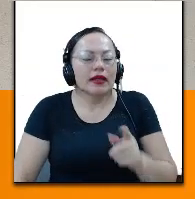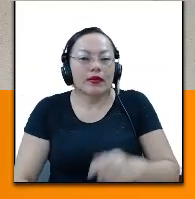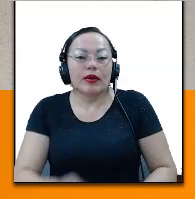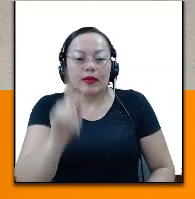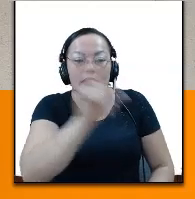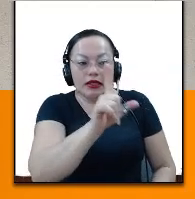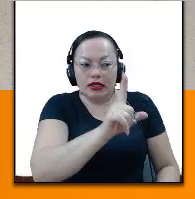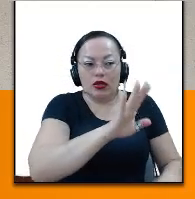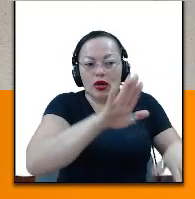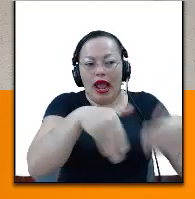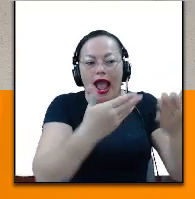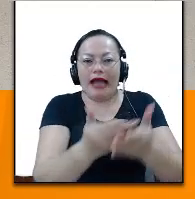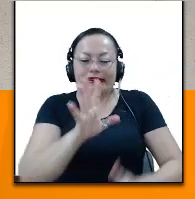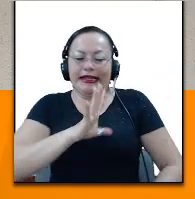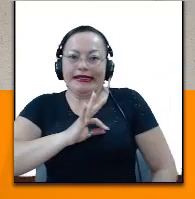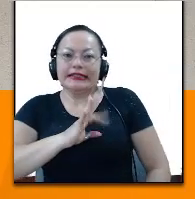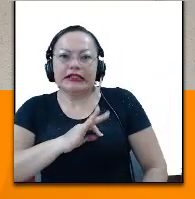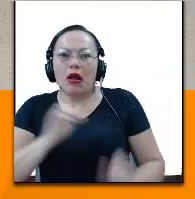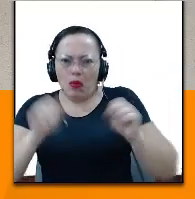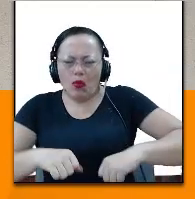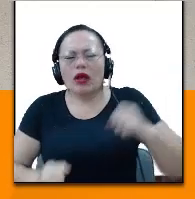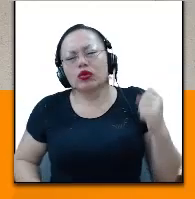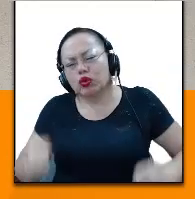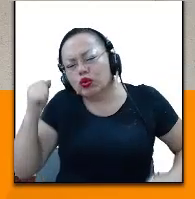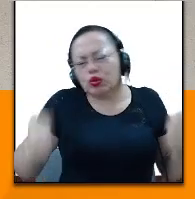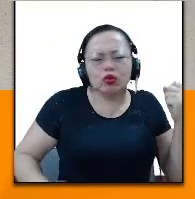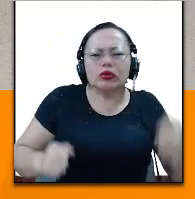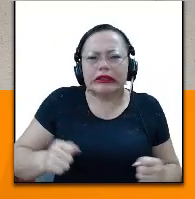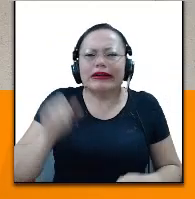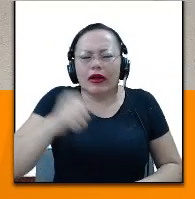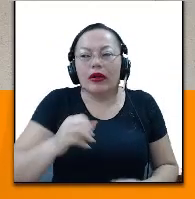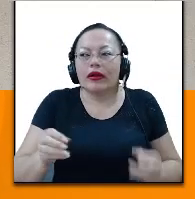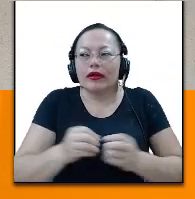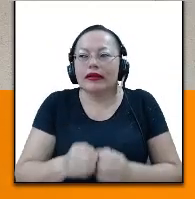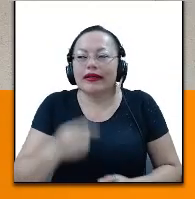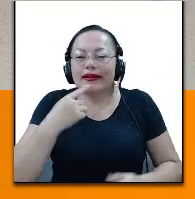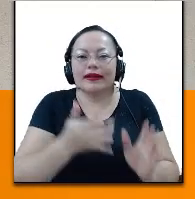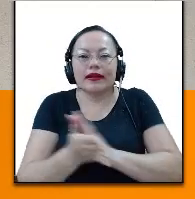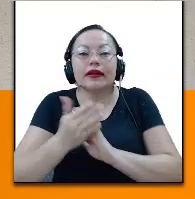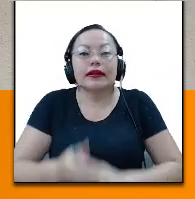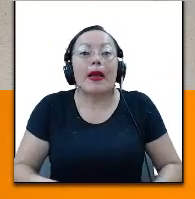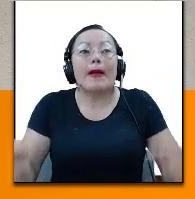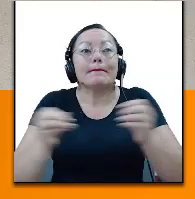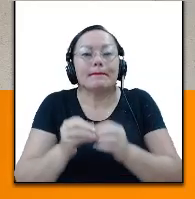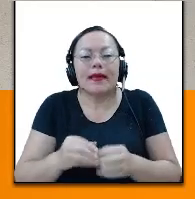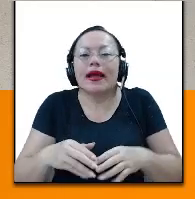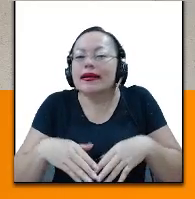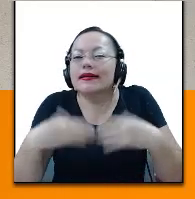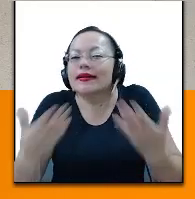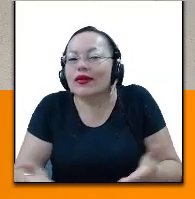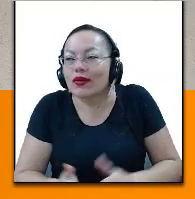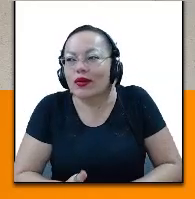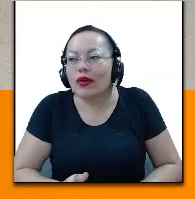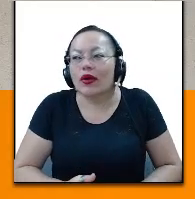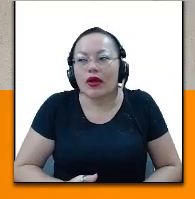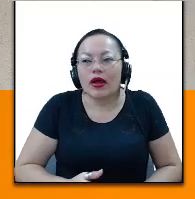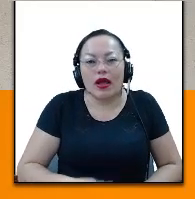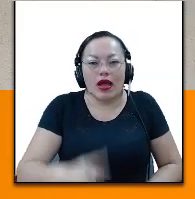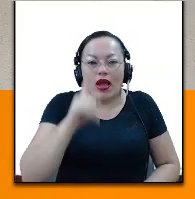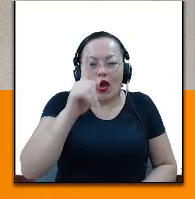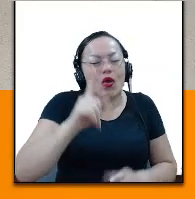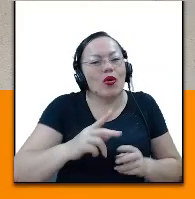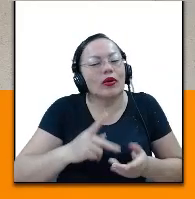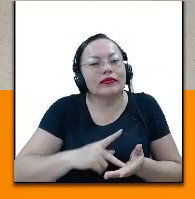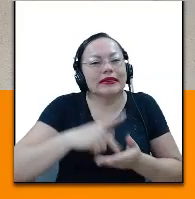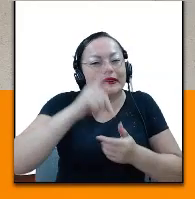se podría hacer. Y las personas que desarrollen actividades físicas no podrán desplazarse en el perímetro superior a 1 kilómetro de distancia.